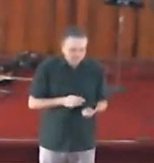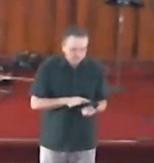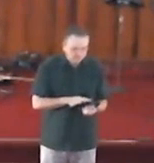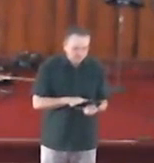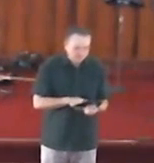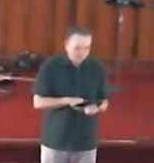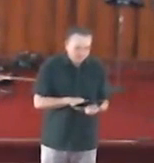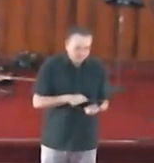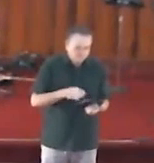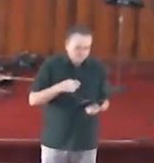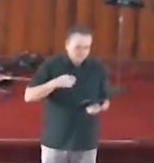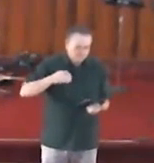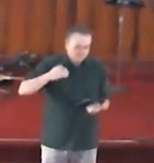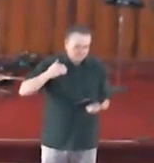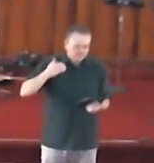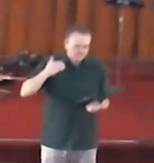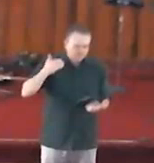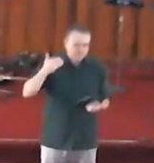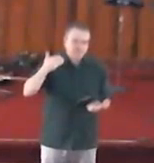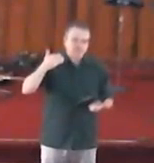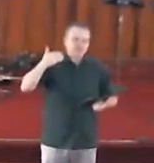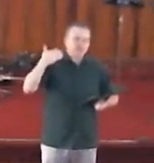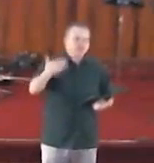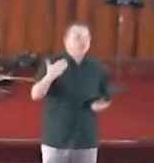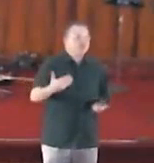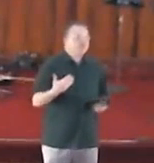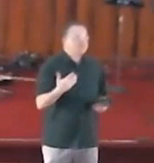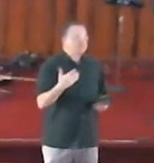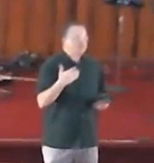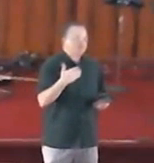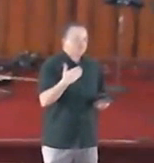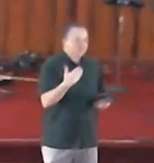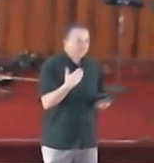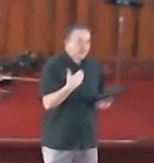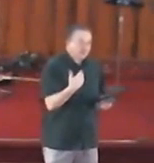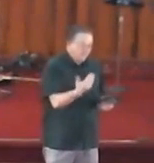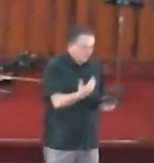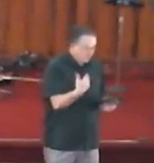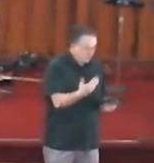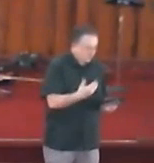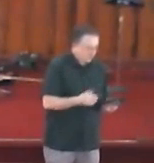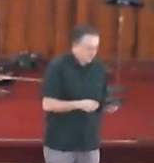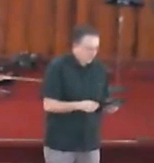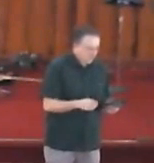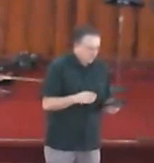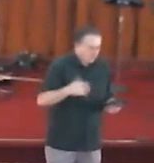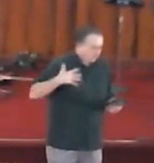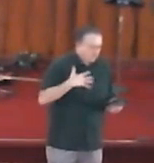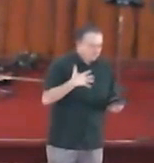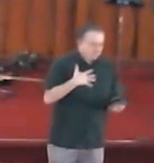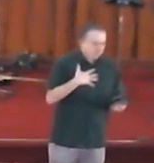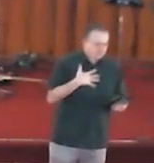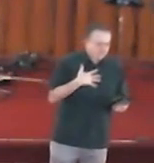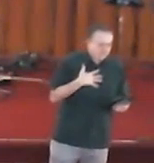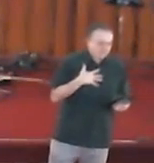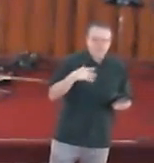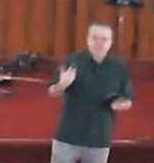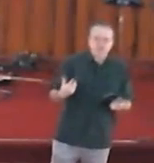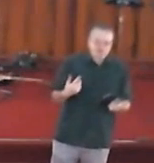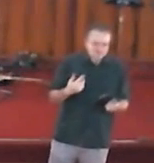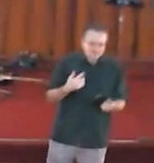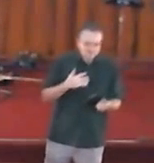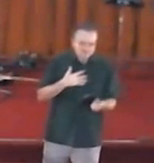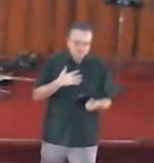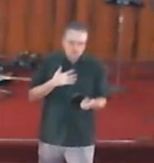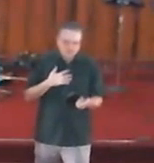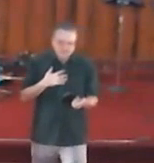Y lo primero fue en Juan el Bautista cuando estaba hablando, dice, yo los bautizo a ustedes con